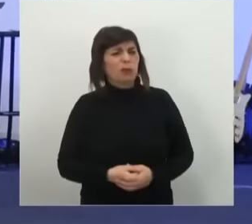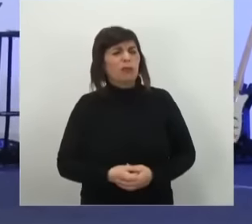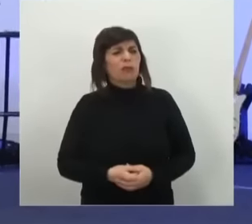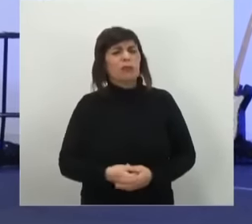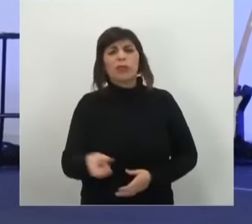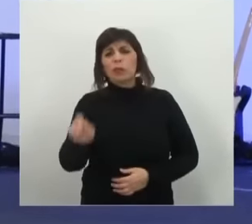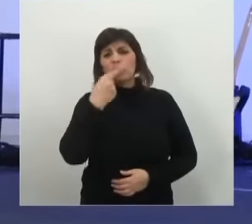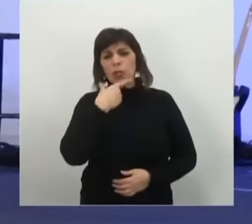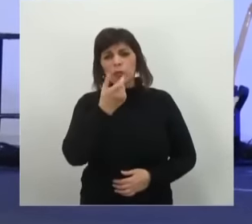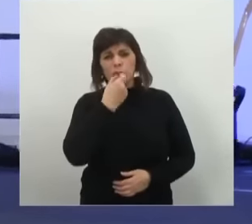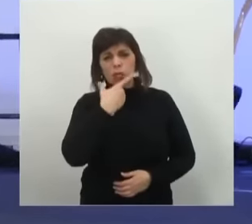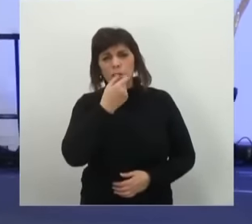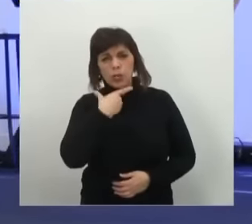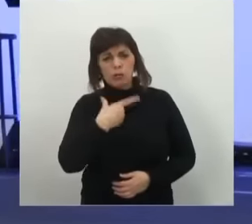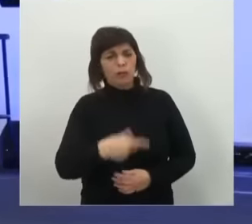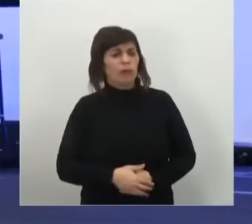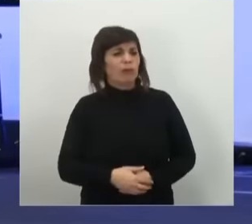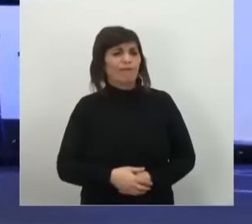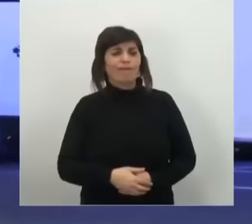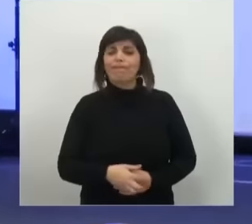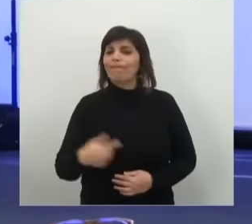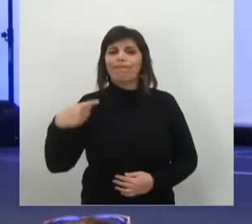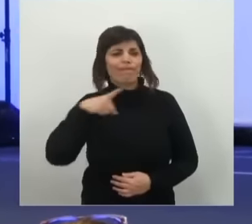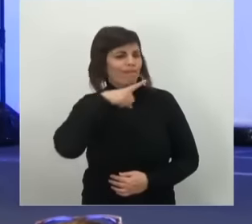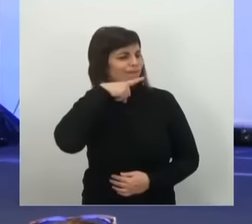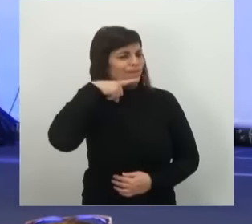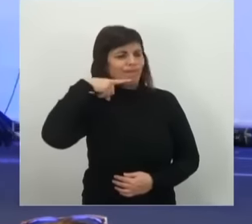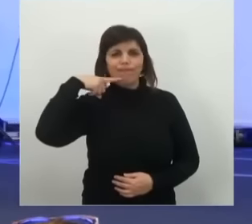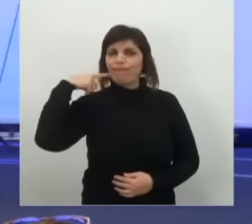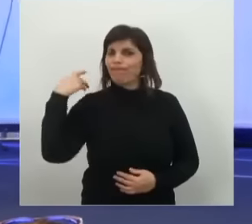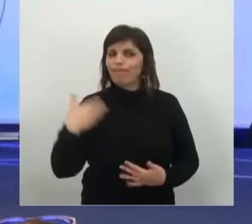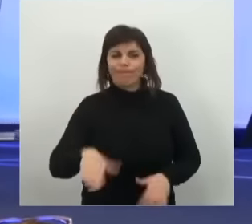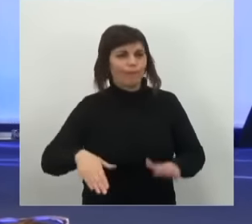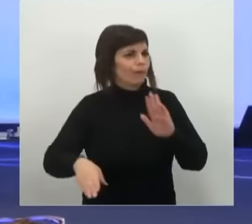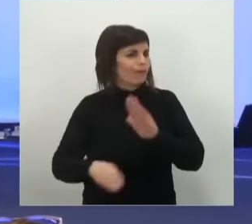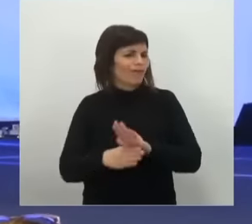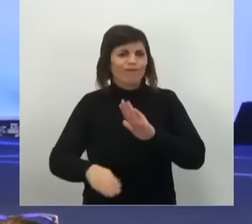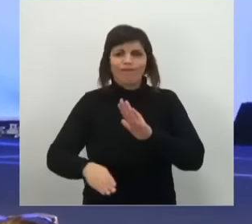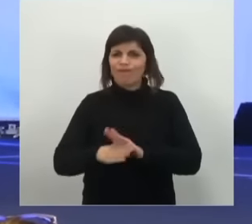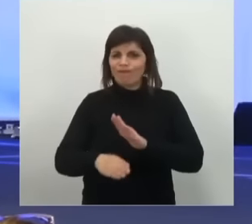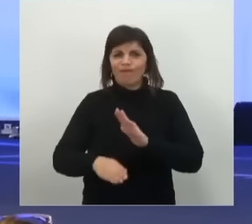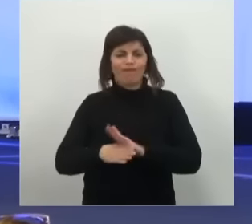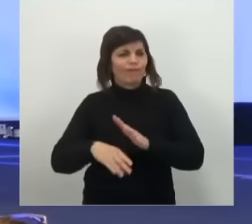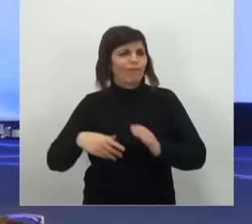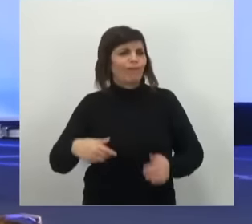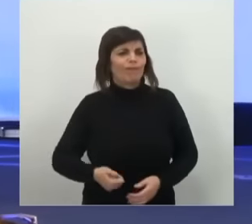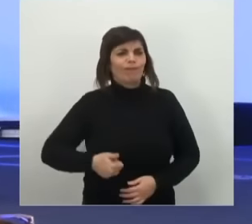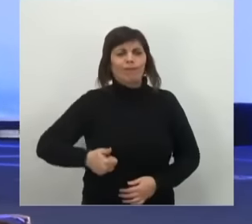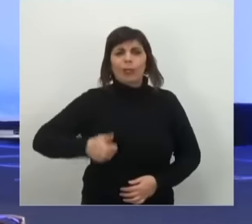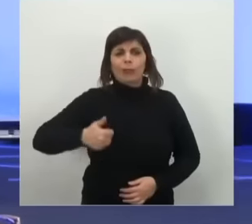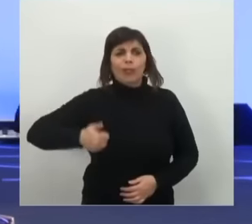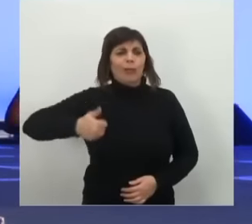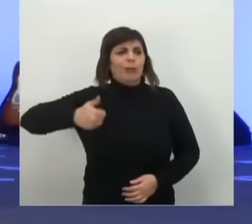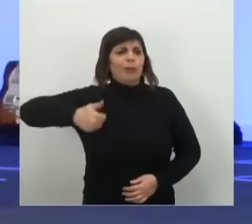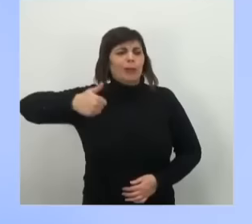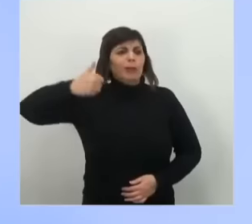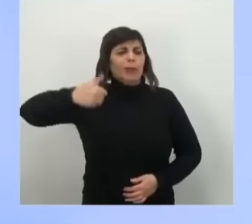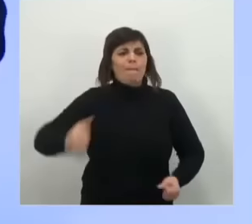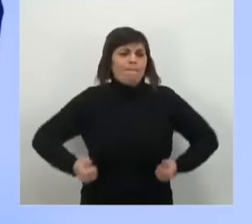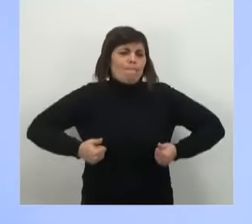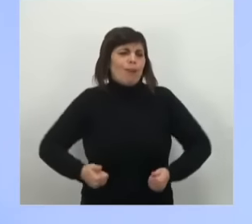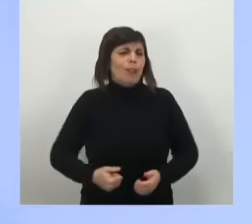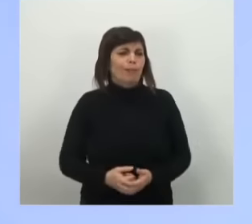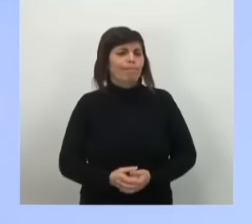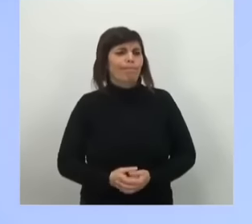Y entonces veía que eso no pasaba Y el dolor se agudizaba se hacía cada vez más fuerte más fuerte más fuerte más fuerte más